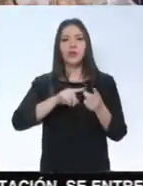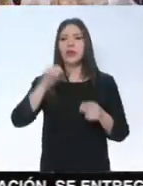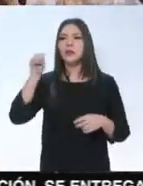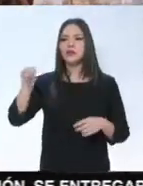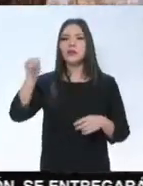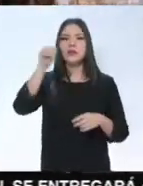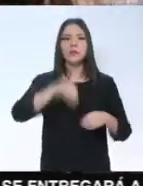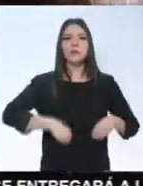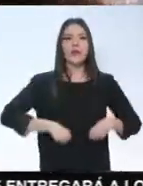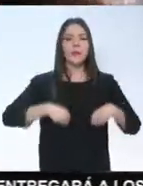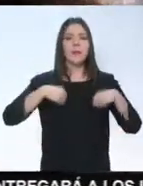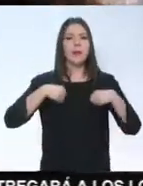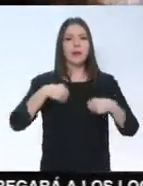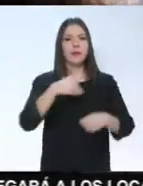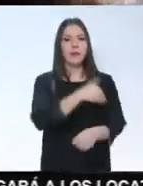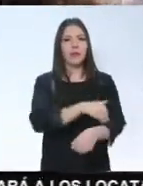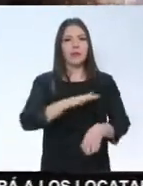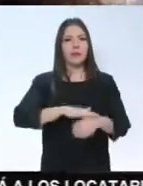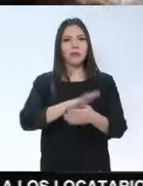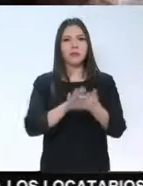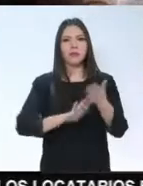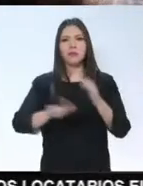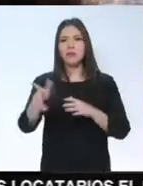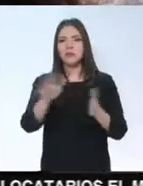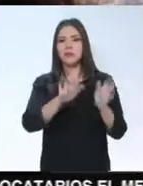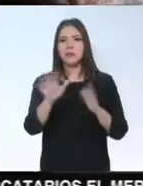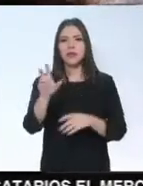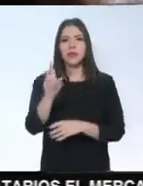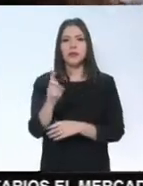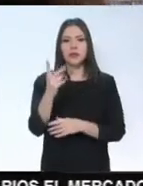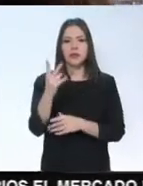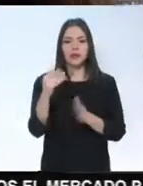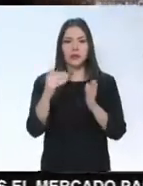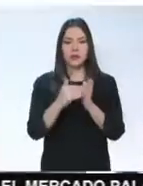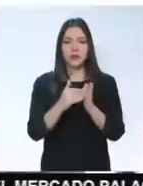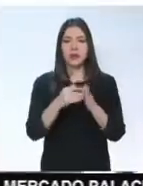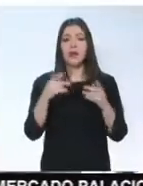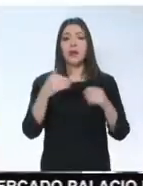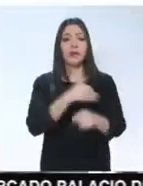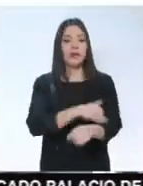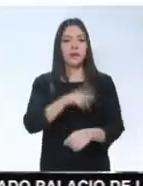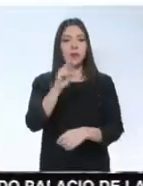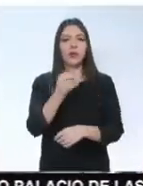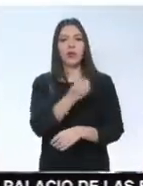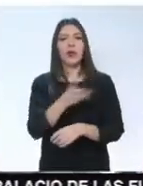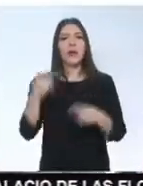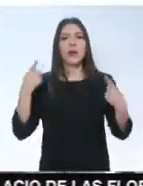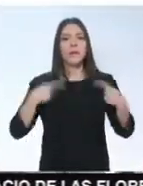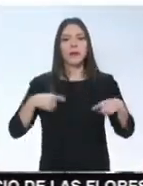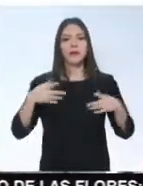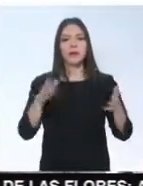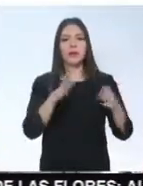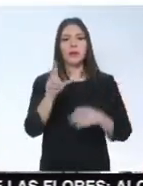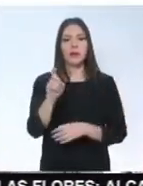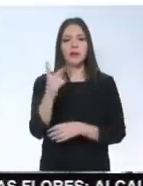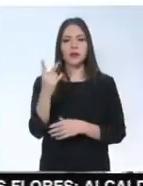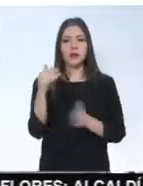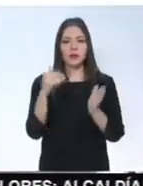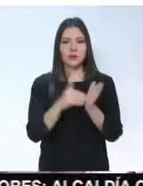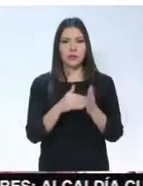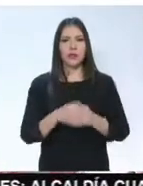que sabemos que son alrededor de 32,000. No familias, personas. También señaló que se